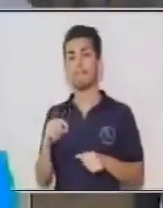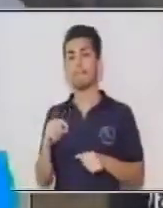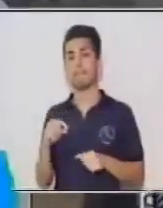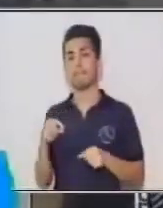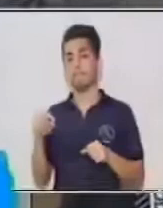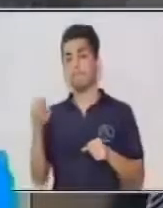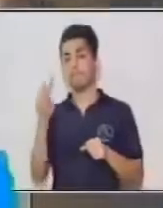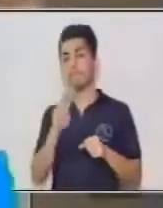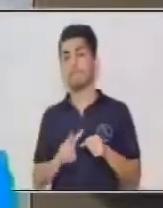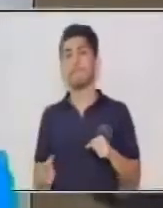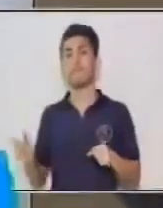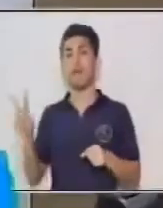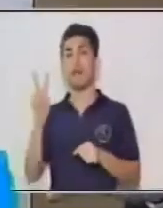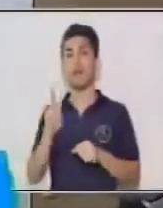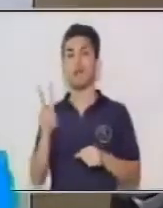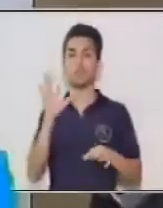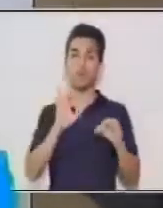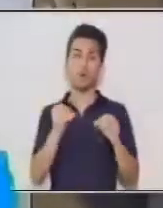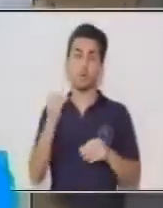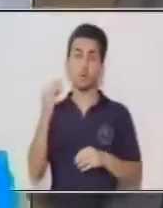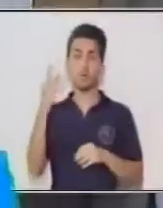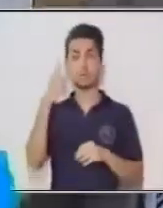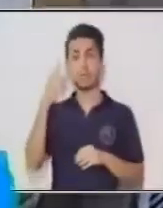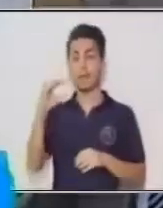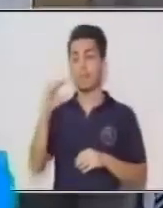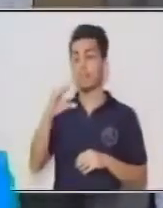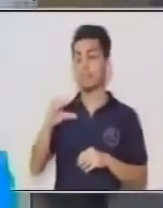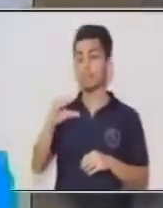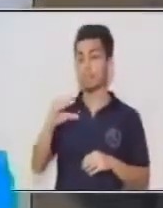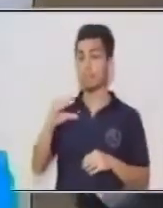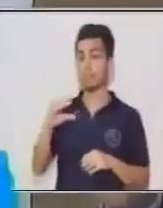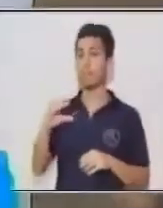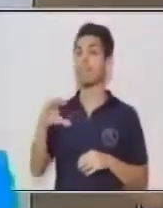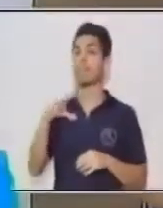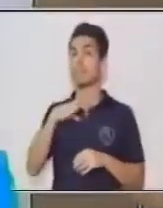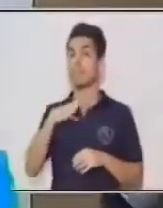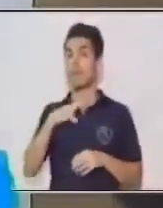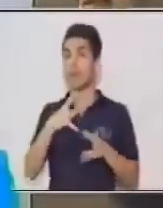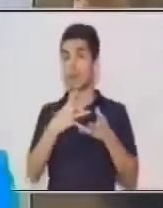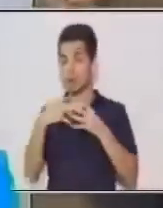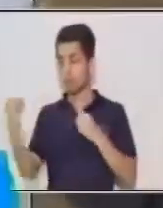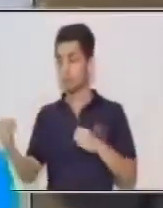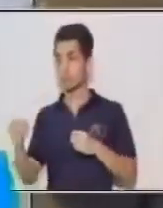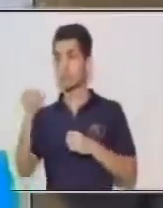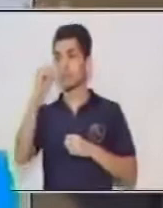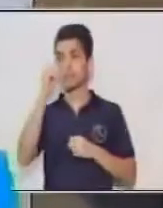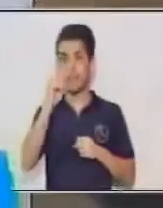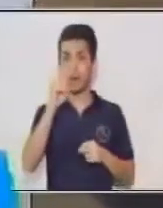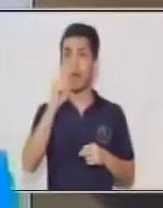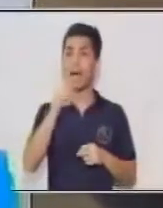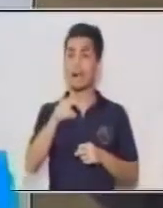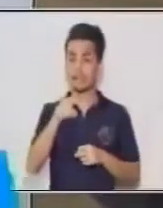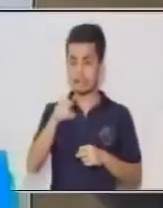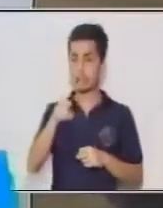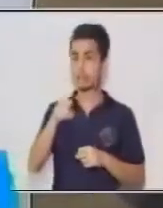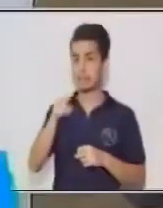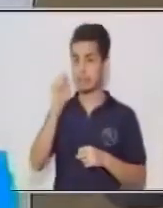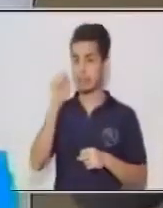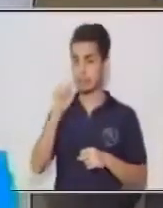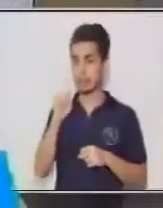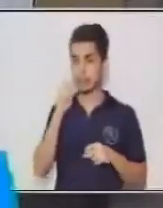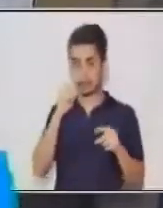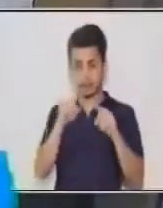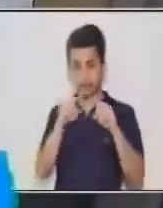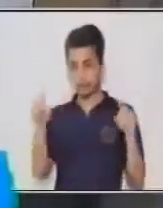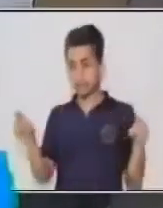función, donde el denominador se hace cero. Esos puntos, esos